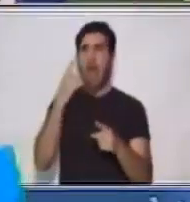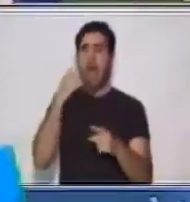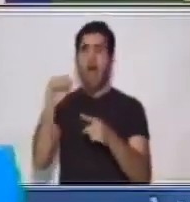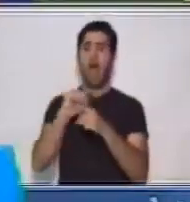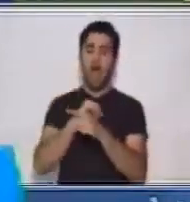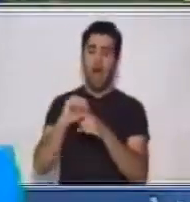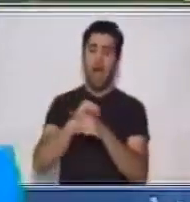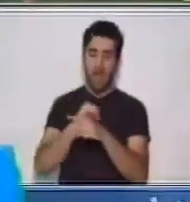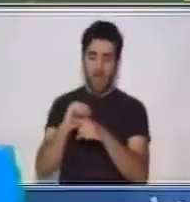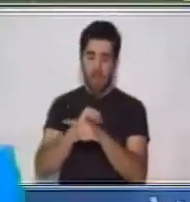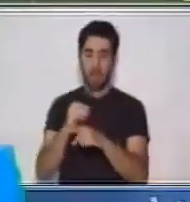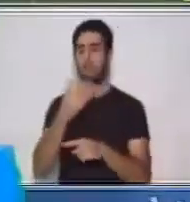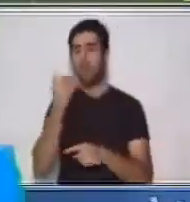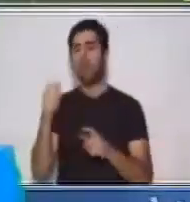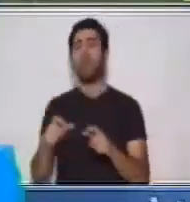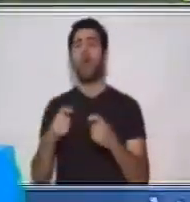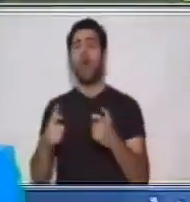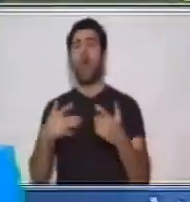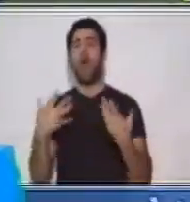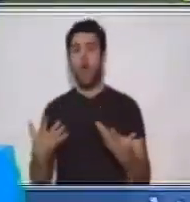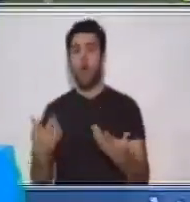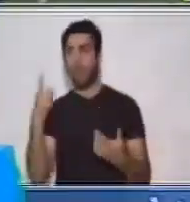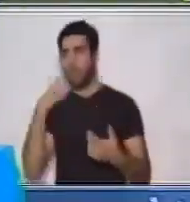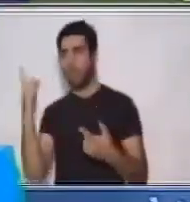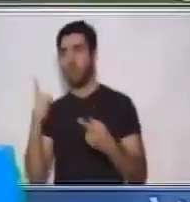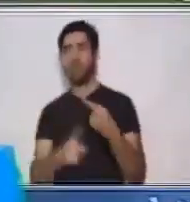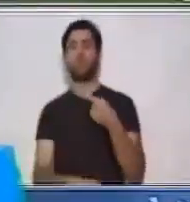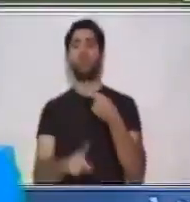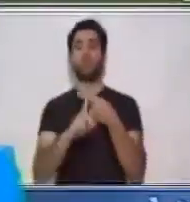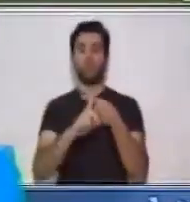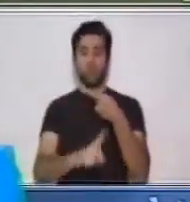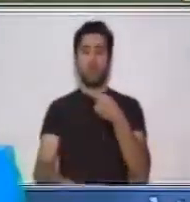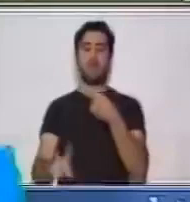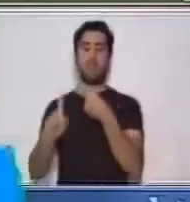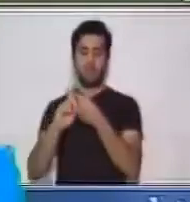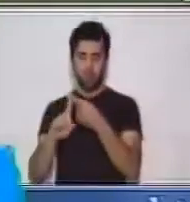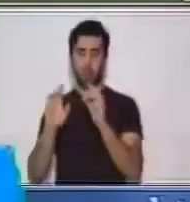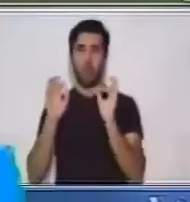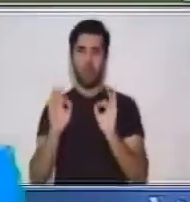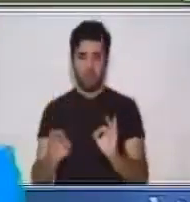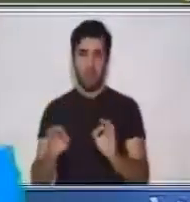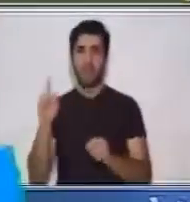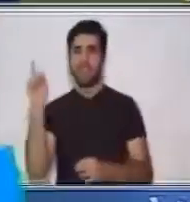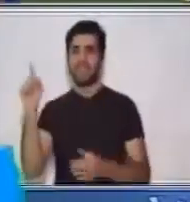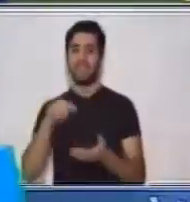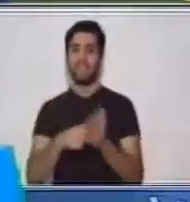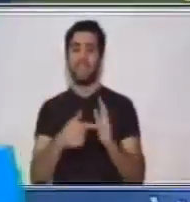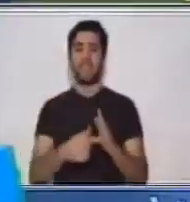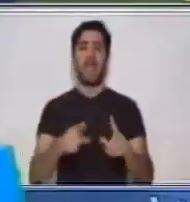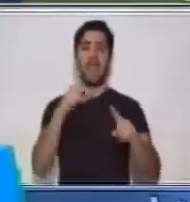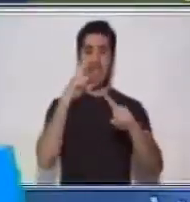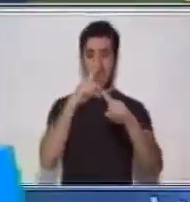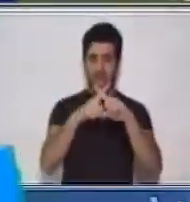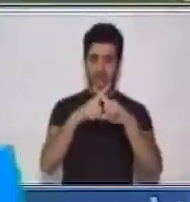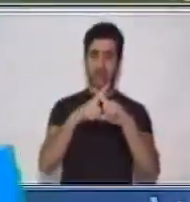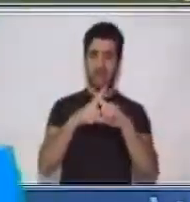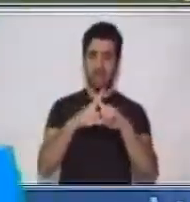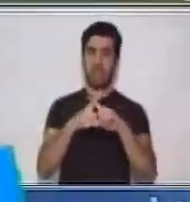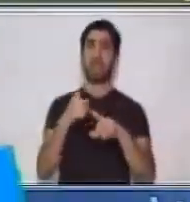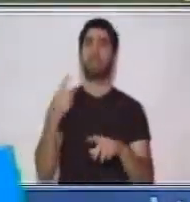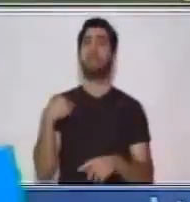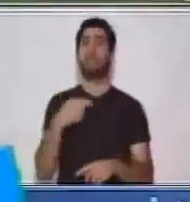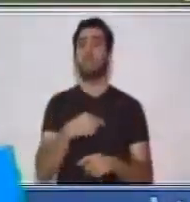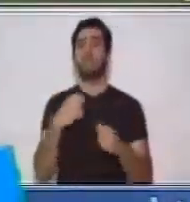cómo es la suma, que tiene el signo más, que es una X, que quiere decir que voy